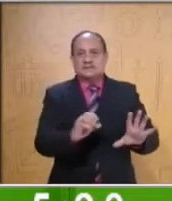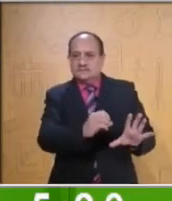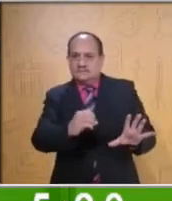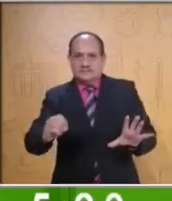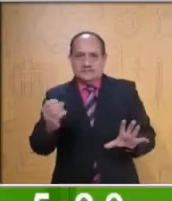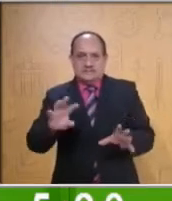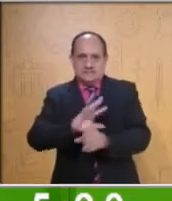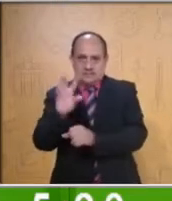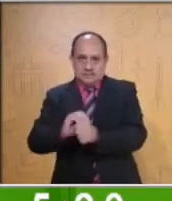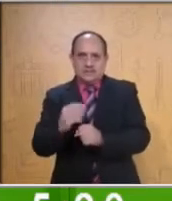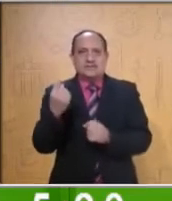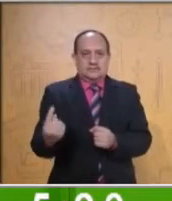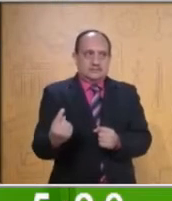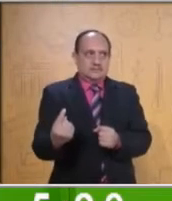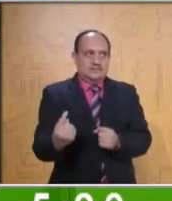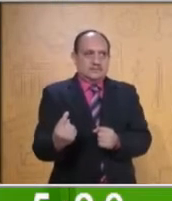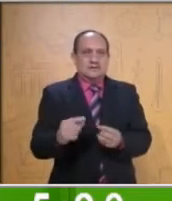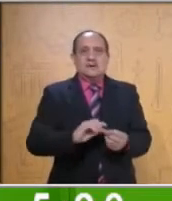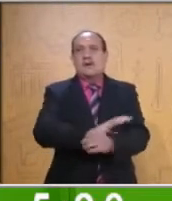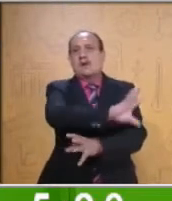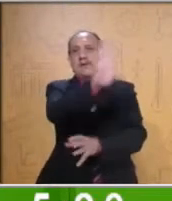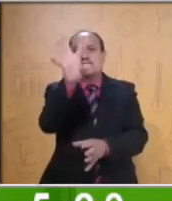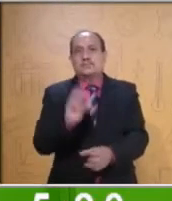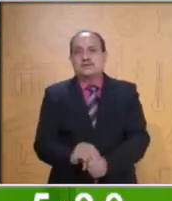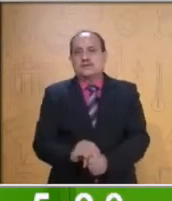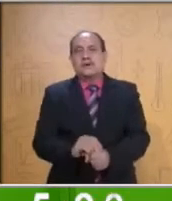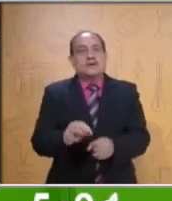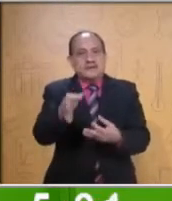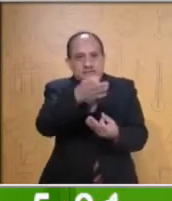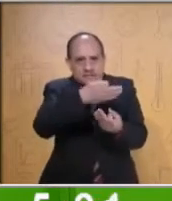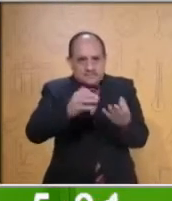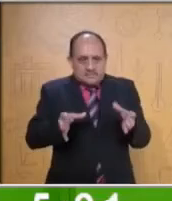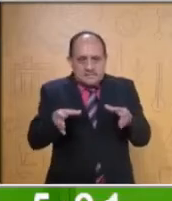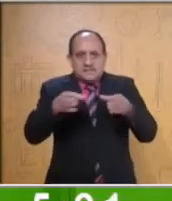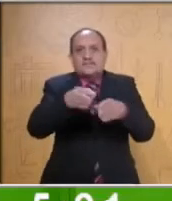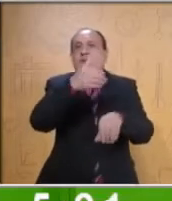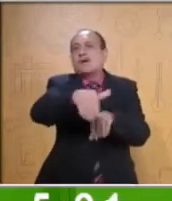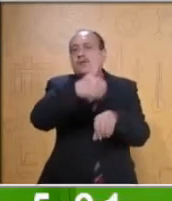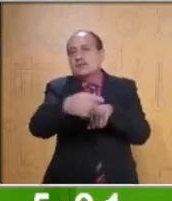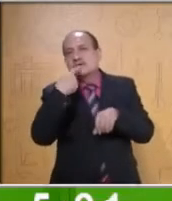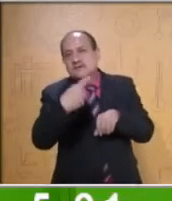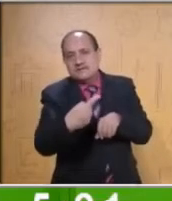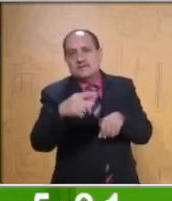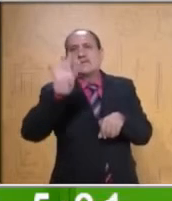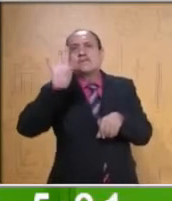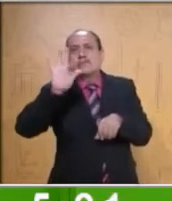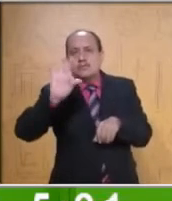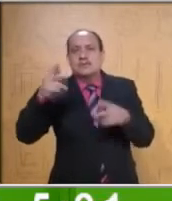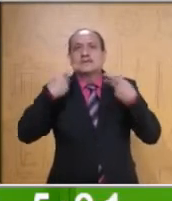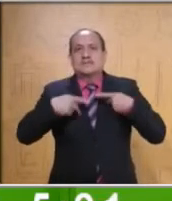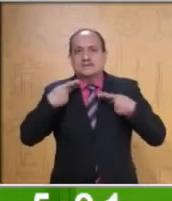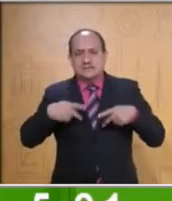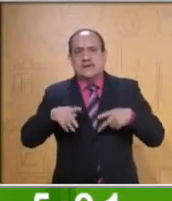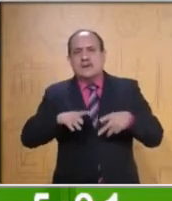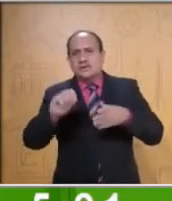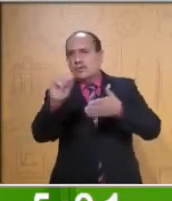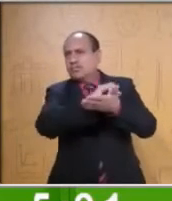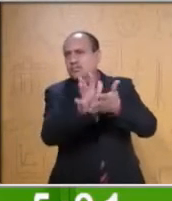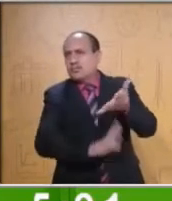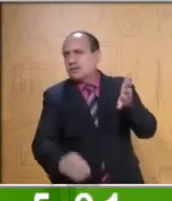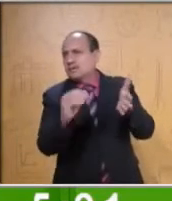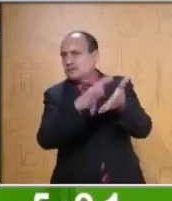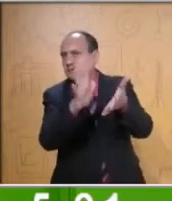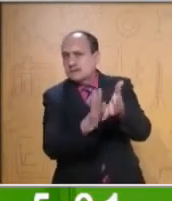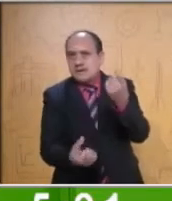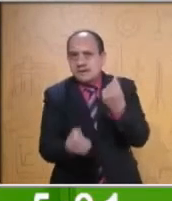frecuencia absoluta 1. En total son los datos que les había comentado. Fueron 40 personas que yo tomé la muestra de algunos